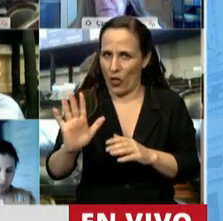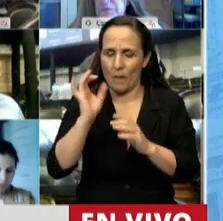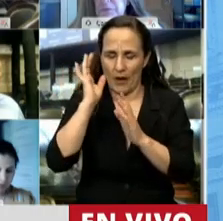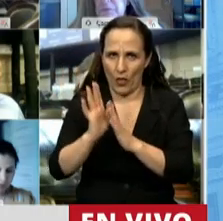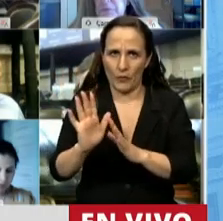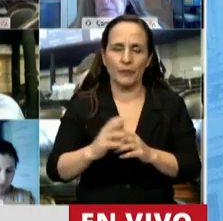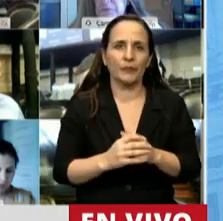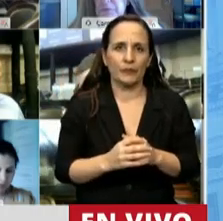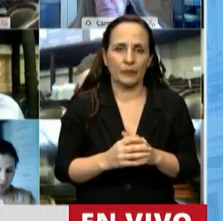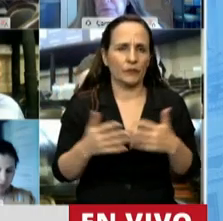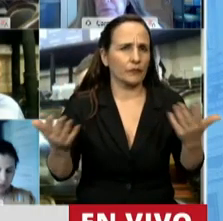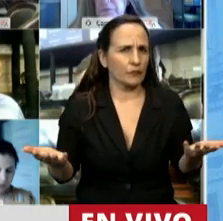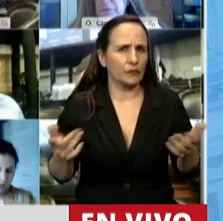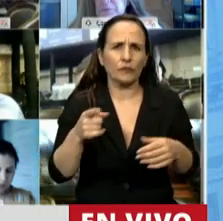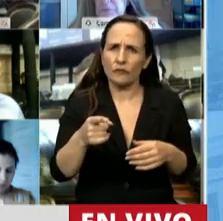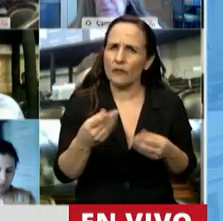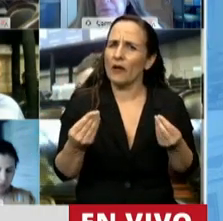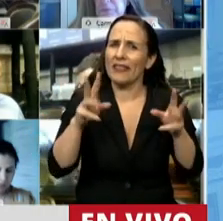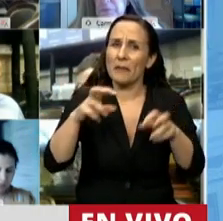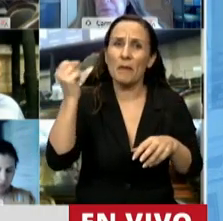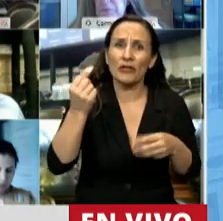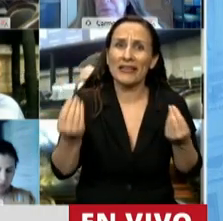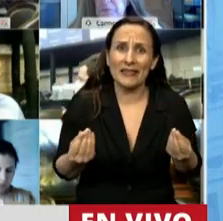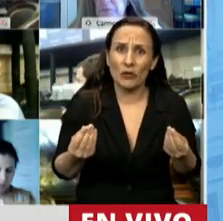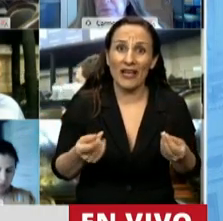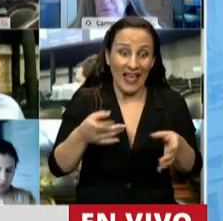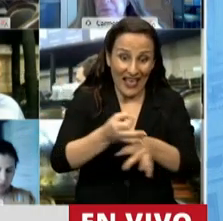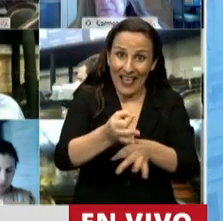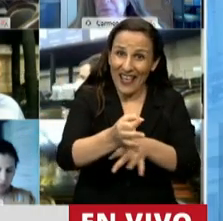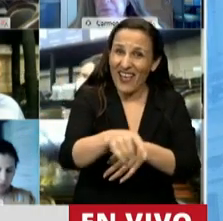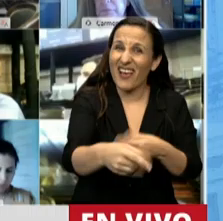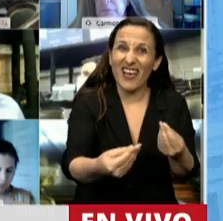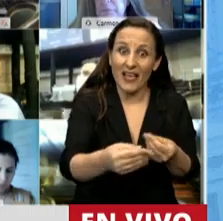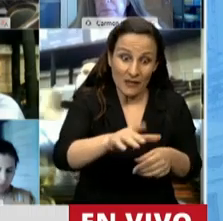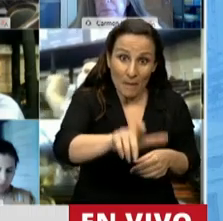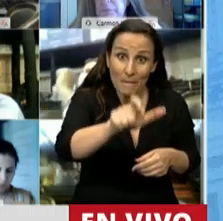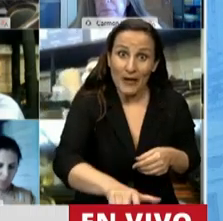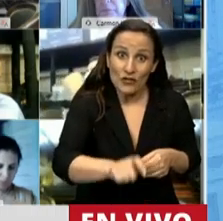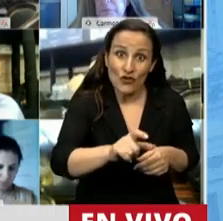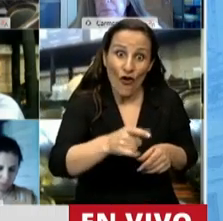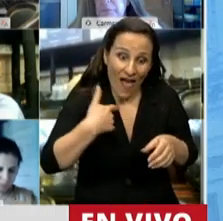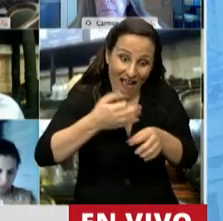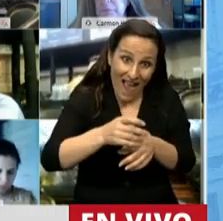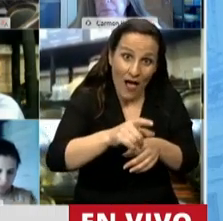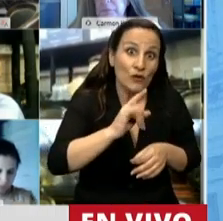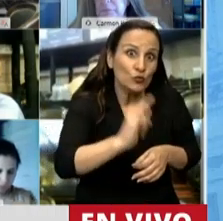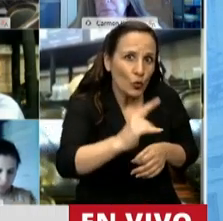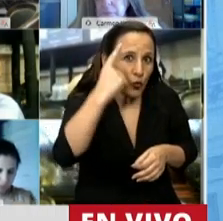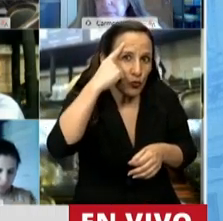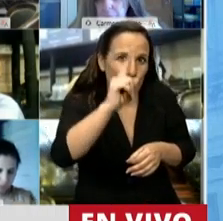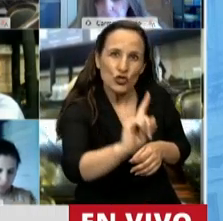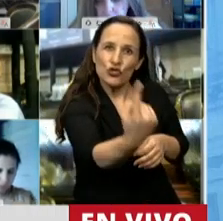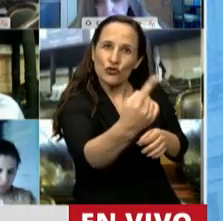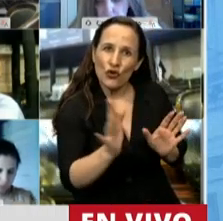Perdón. Entonces, ¿por qué importante? Porque educar es ayudar a que la otra persona pueda pensar por sí misma, que pueda construir